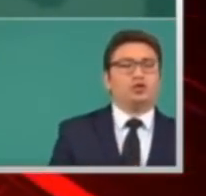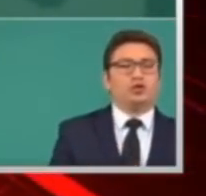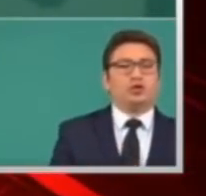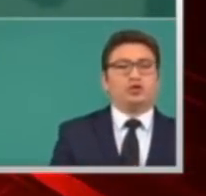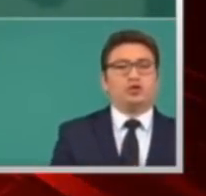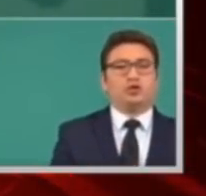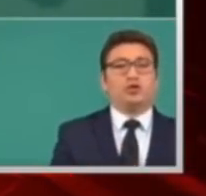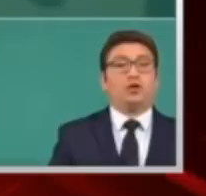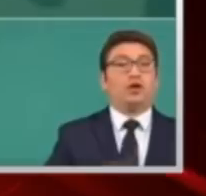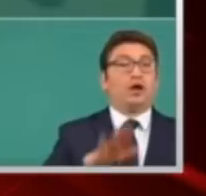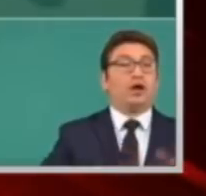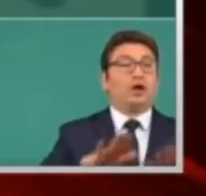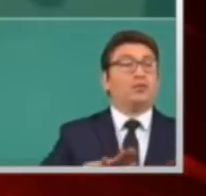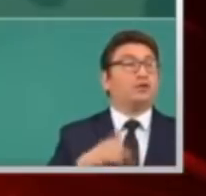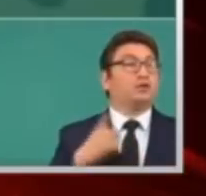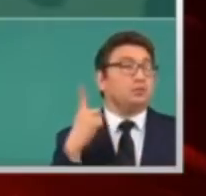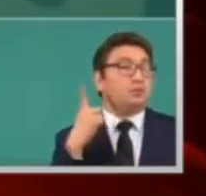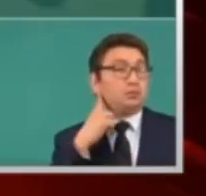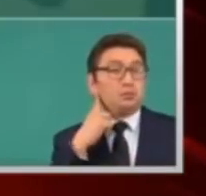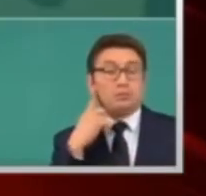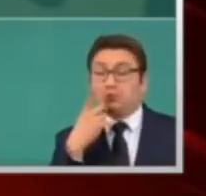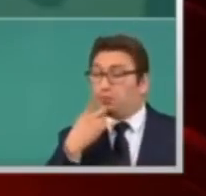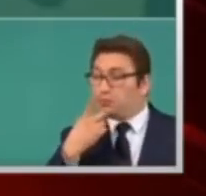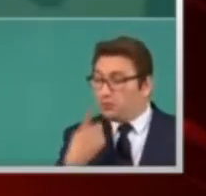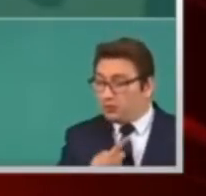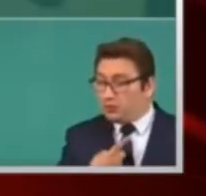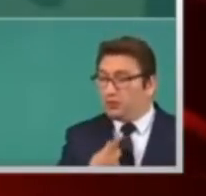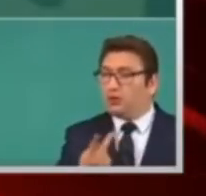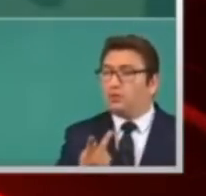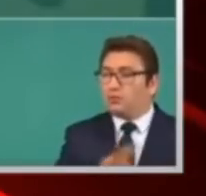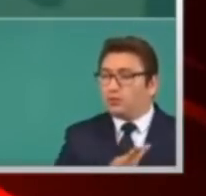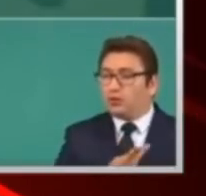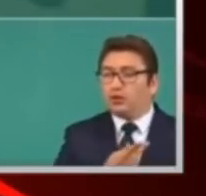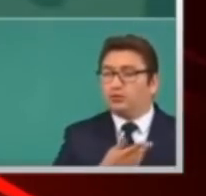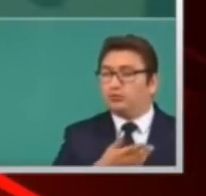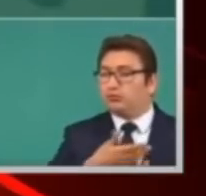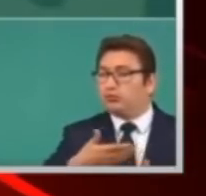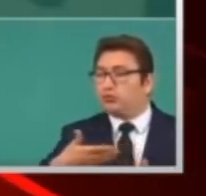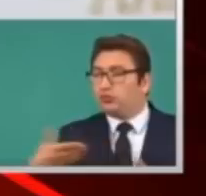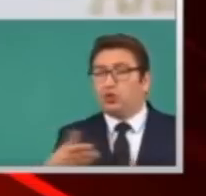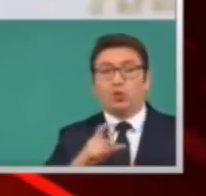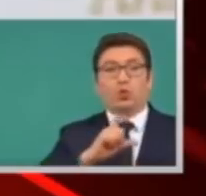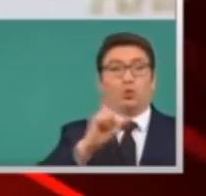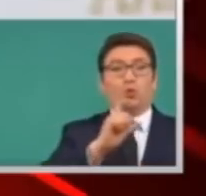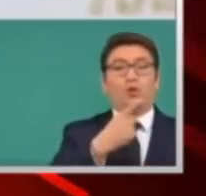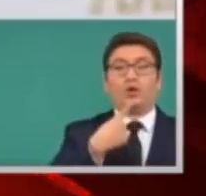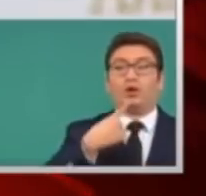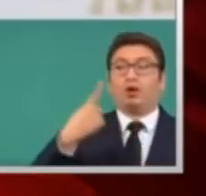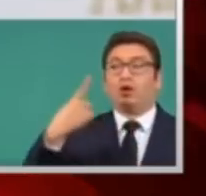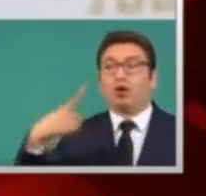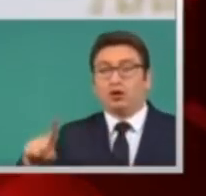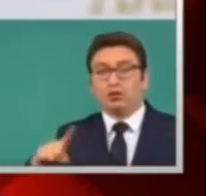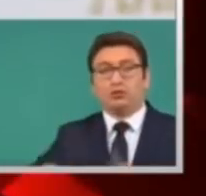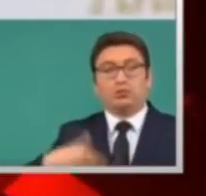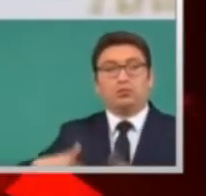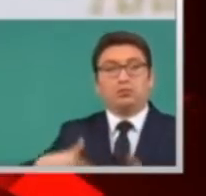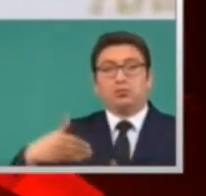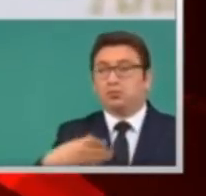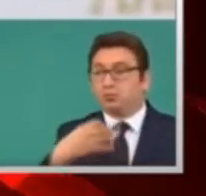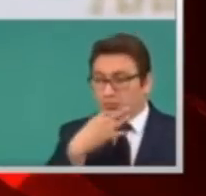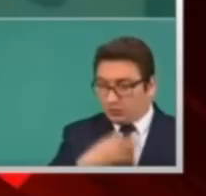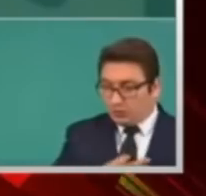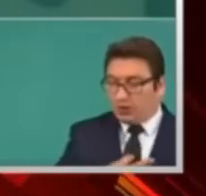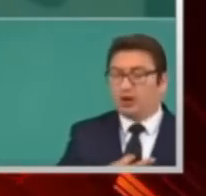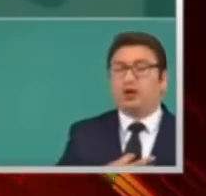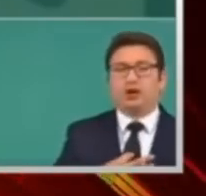que me entero al final cuando presentan una denuncia y no porque yo